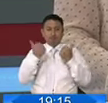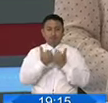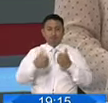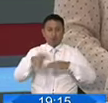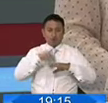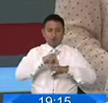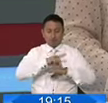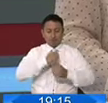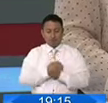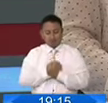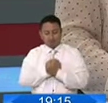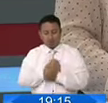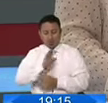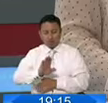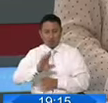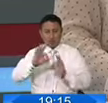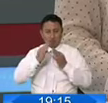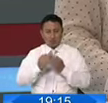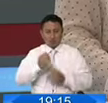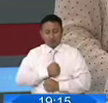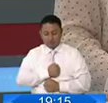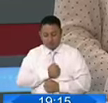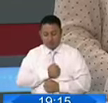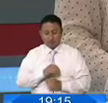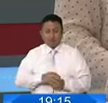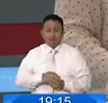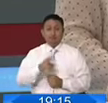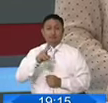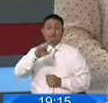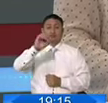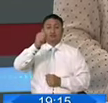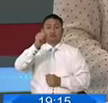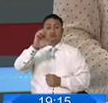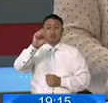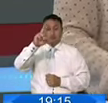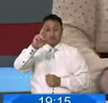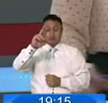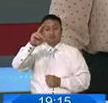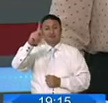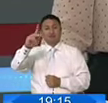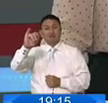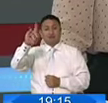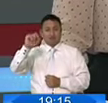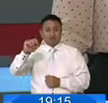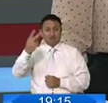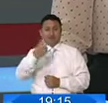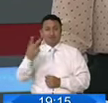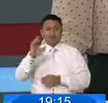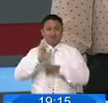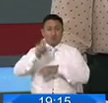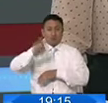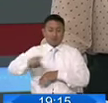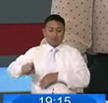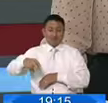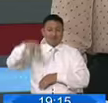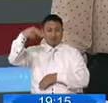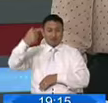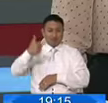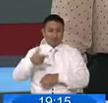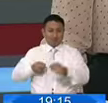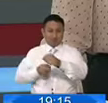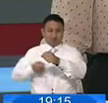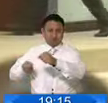solidarizó también con las familias de catí velasco y oscar villacís los dos ecuatorianos asesinados en la frontera